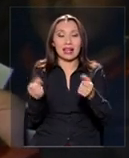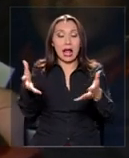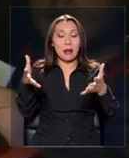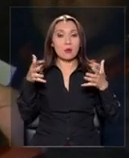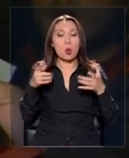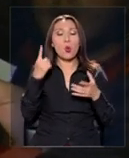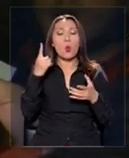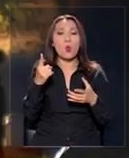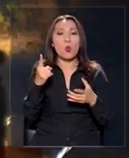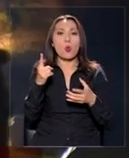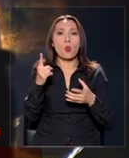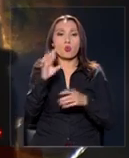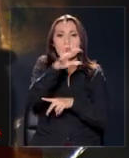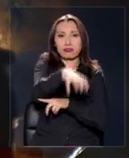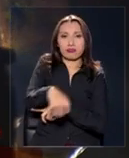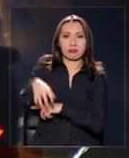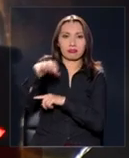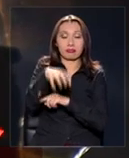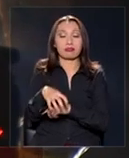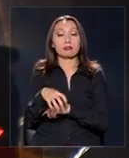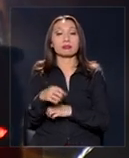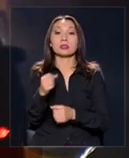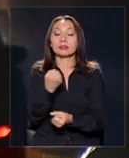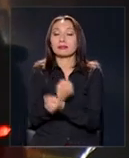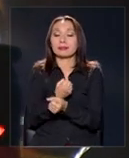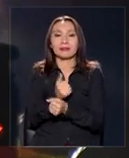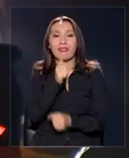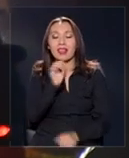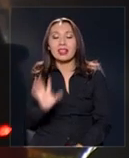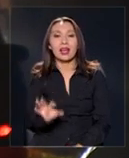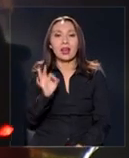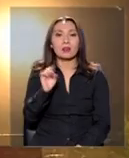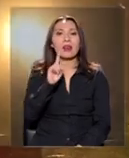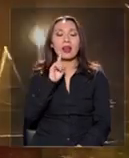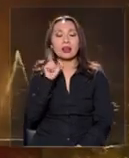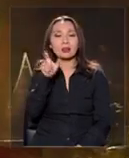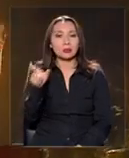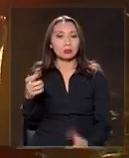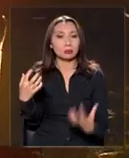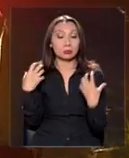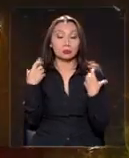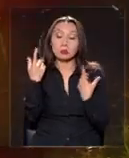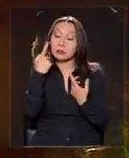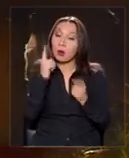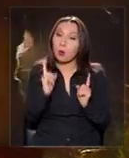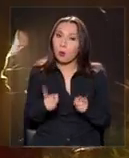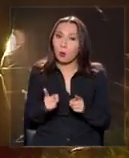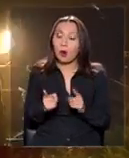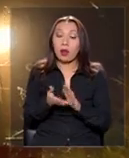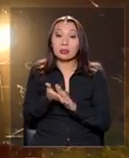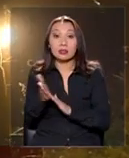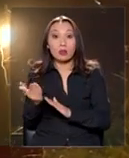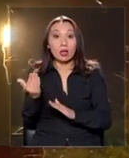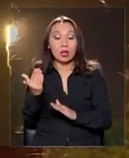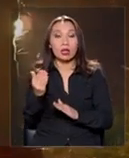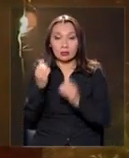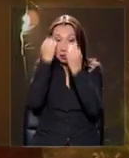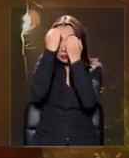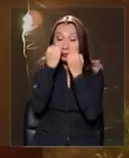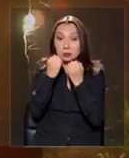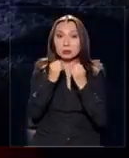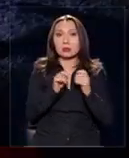y un cargador frontal. Hasta el momento la policía no logra dar con el paradero de los responsables. Sin embargo, antes de retirarse, los